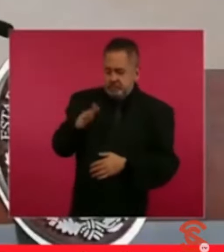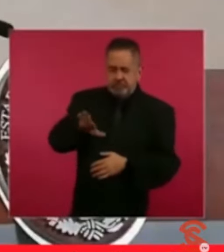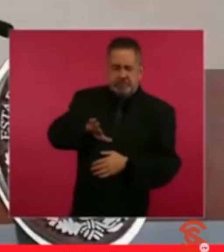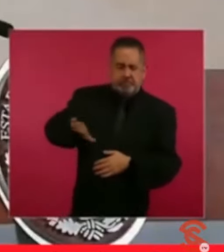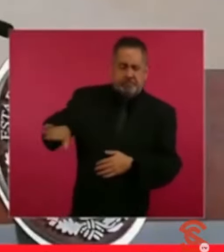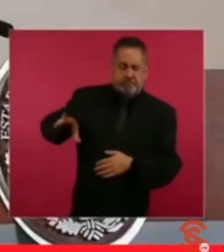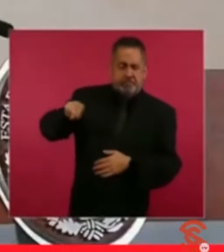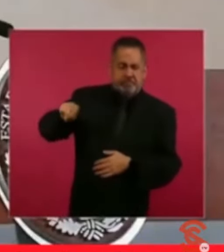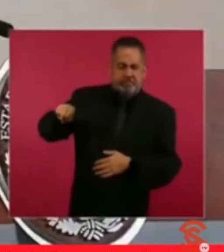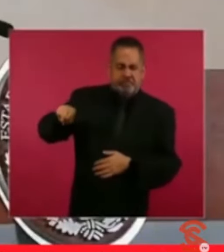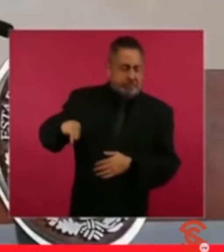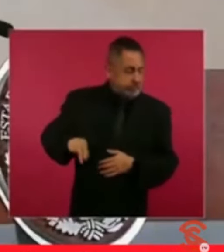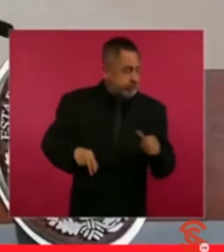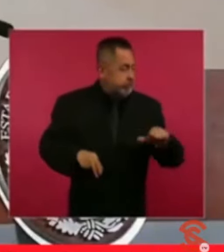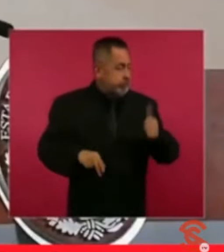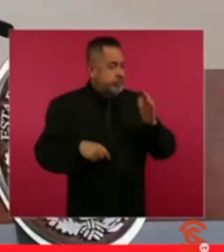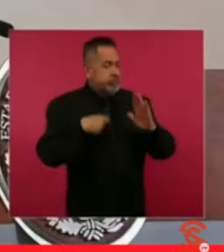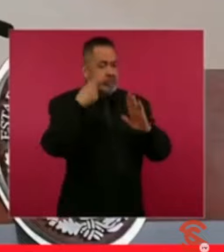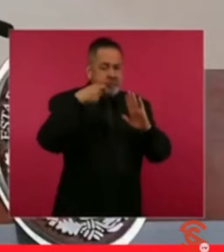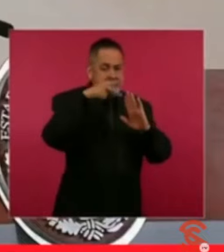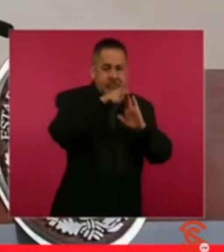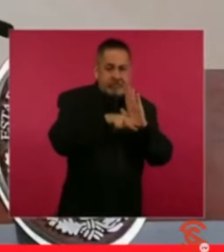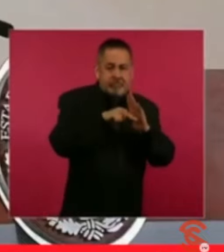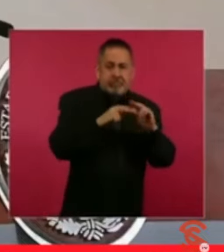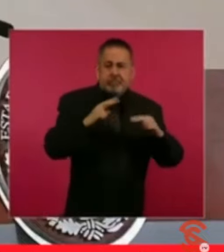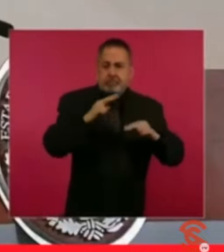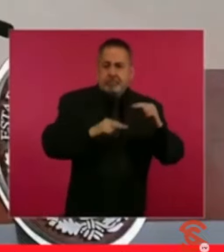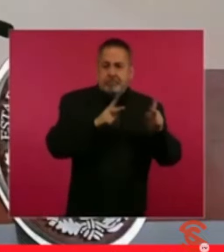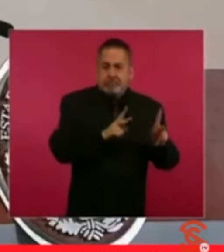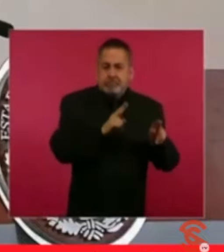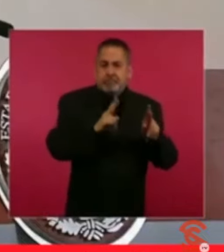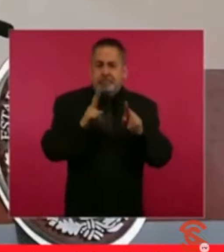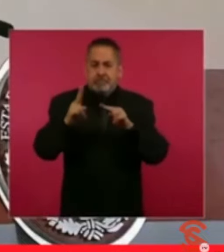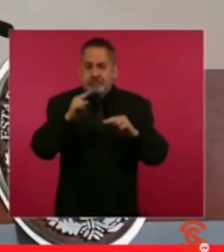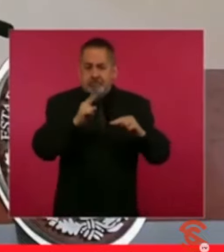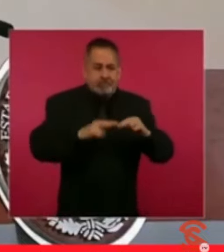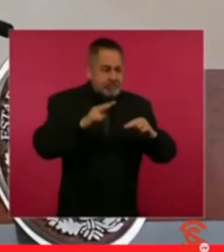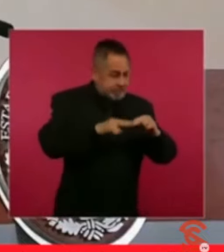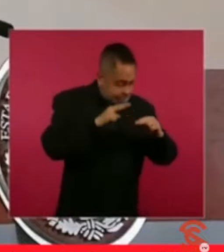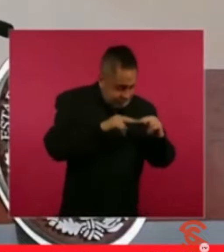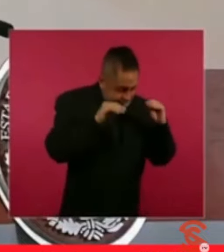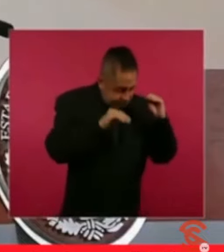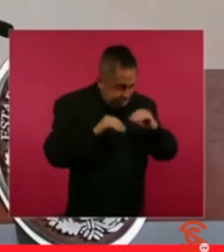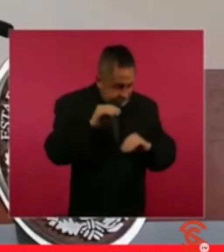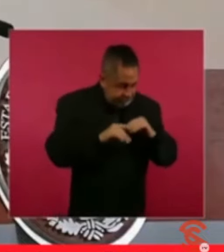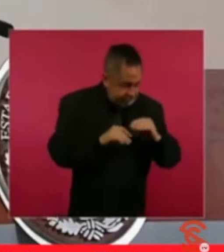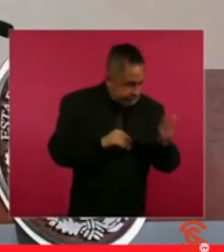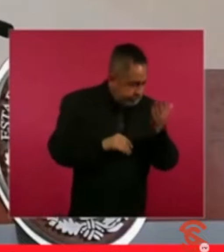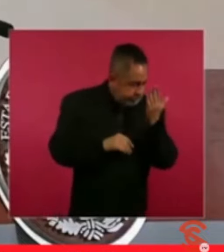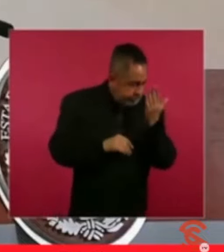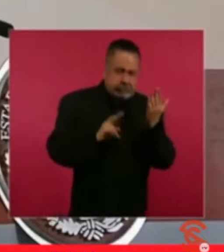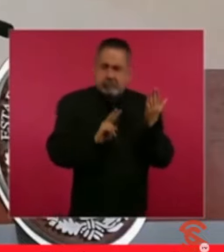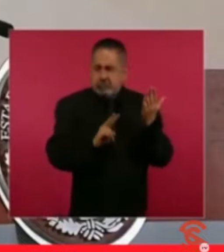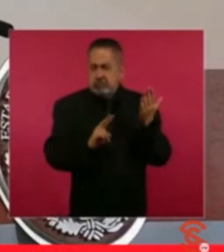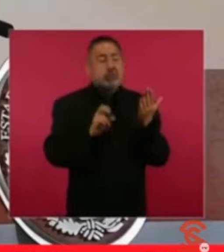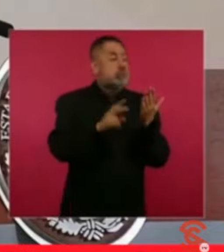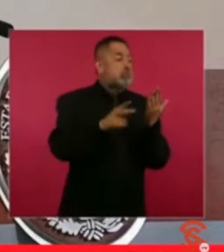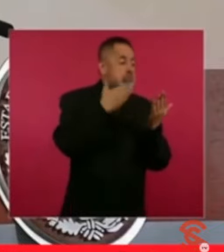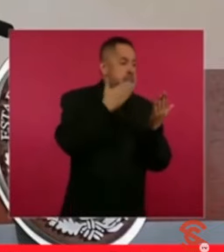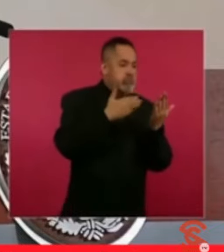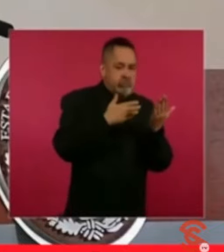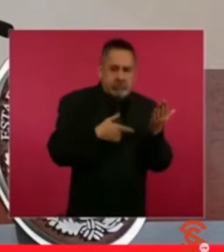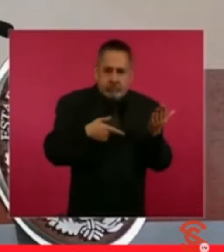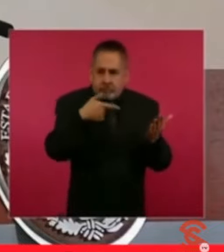la defensa, videos editados y segmentados en los que se presume una